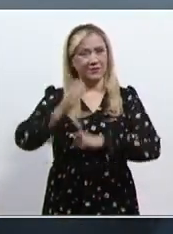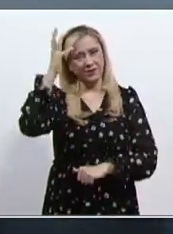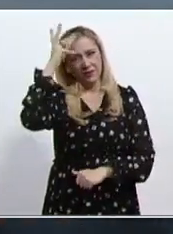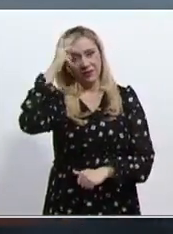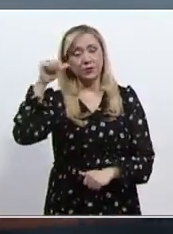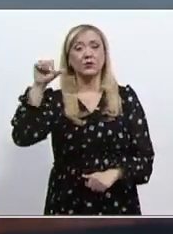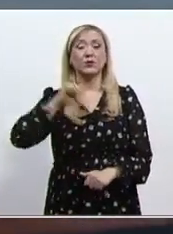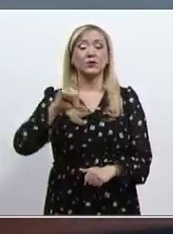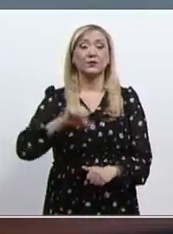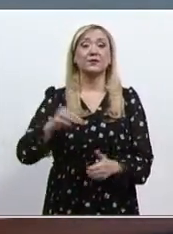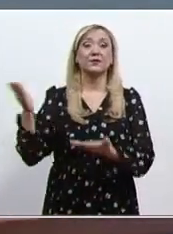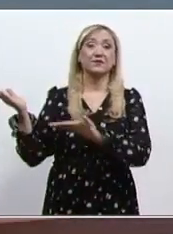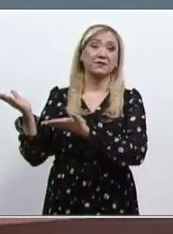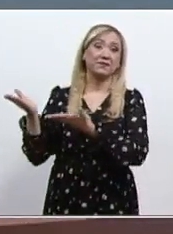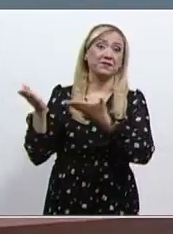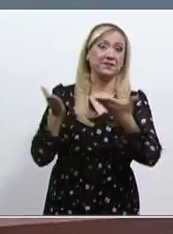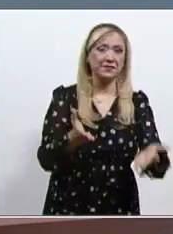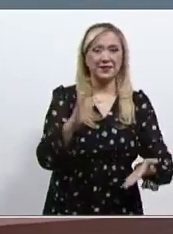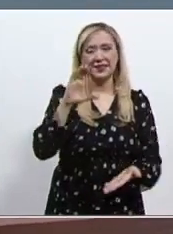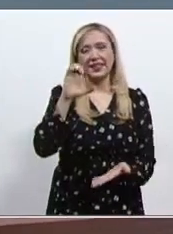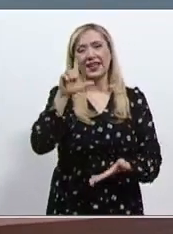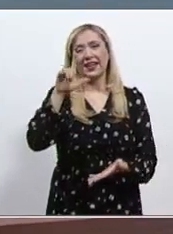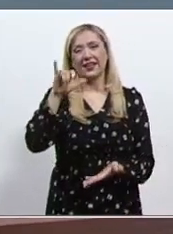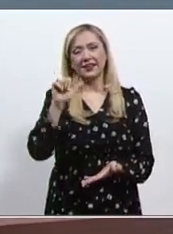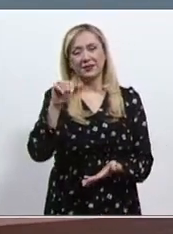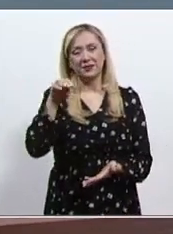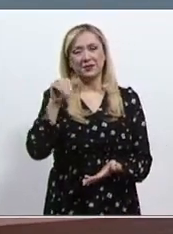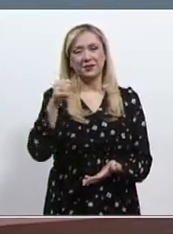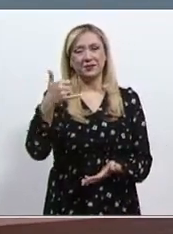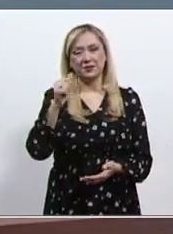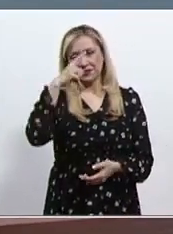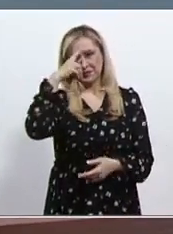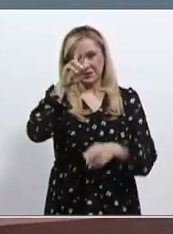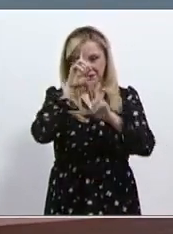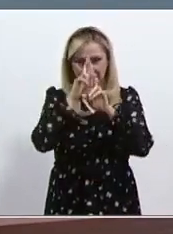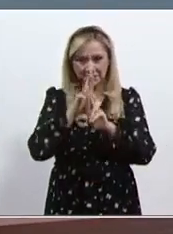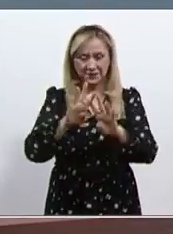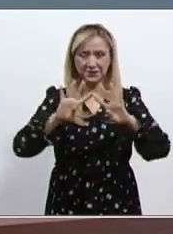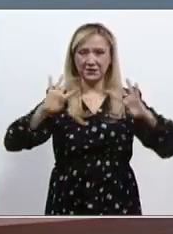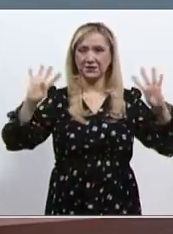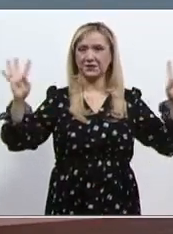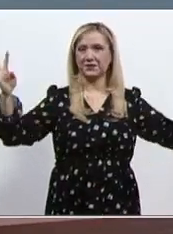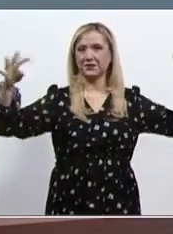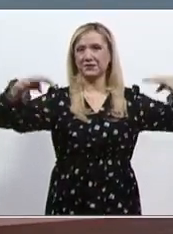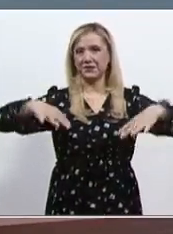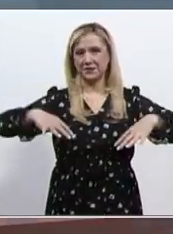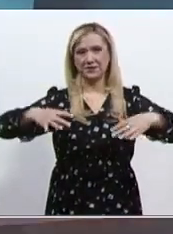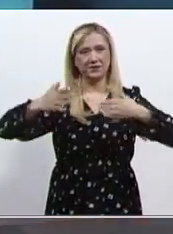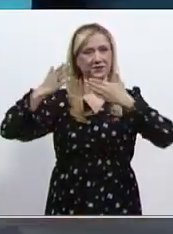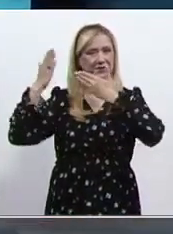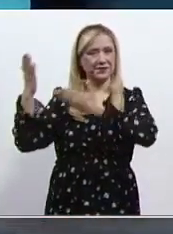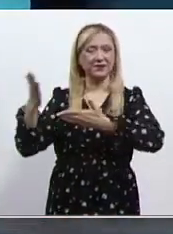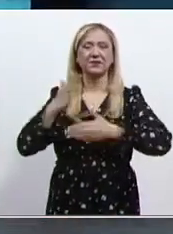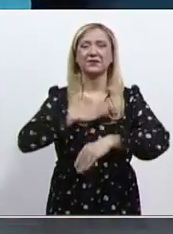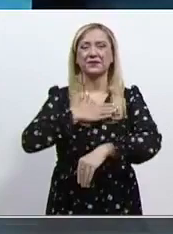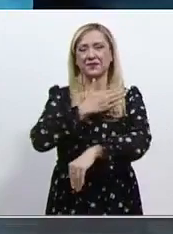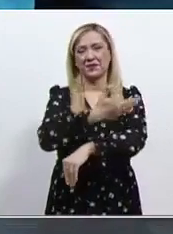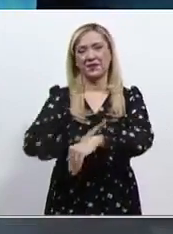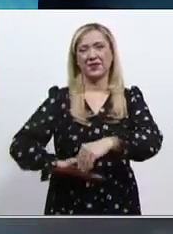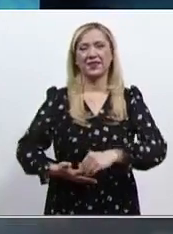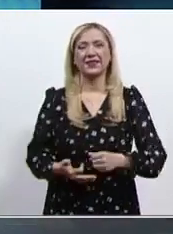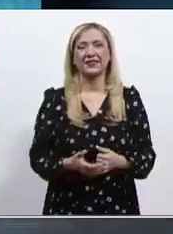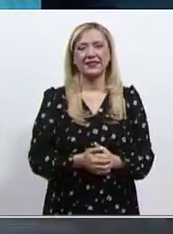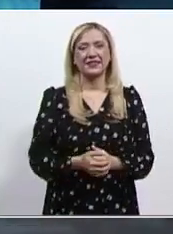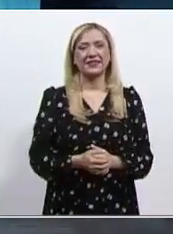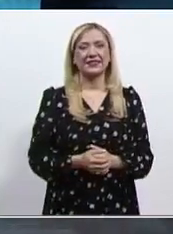consejera de la judicatura Federal Celia Maya durante la sesión solemne conjunta de plenos adelante Mario Muy buenas tardes